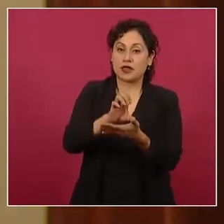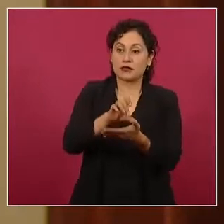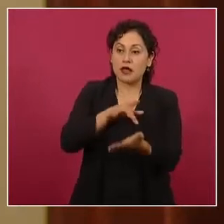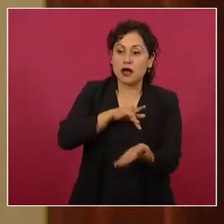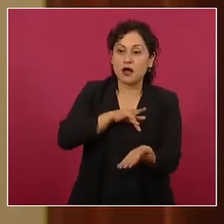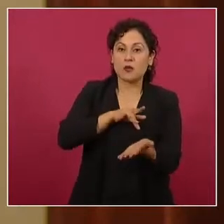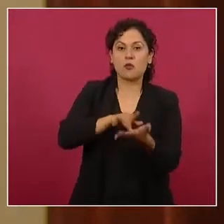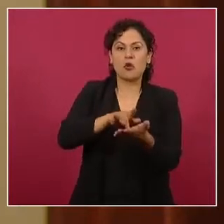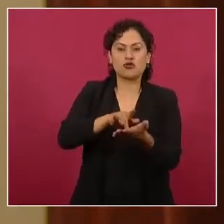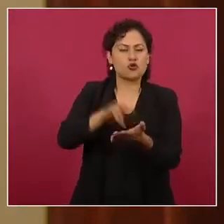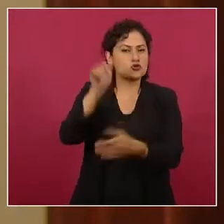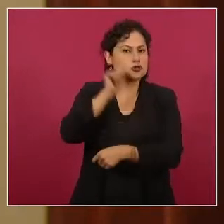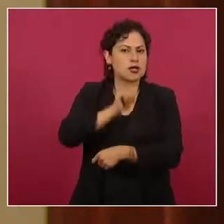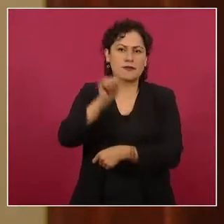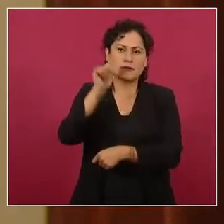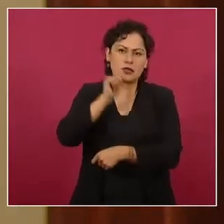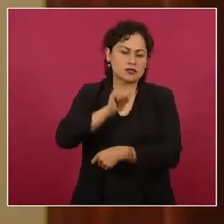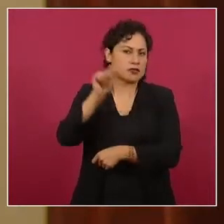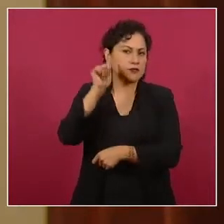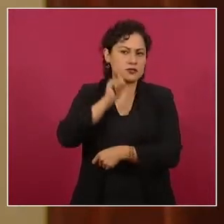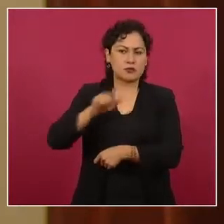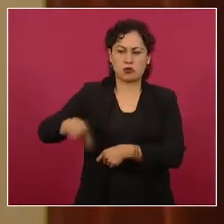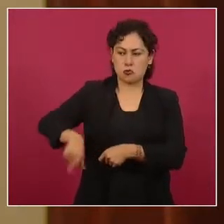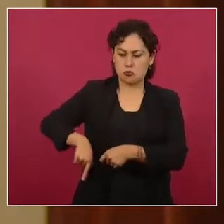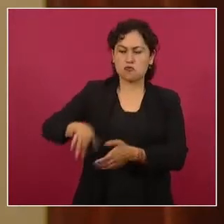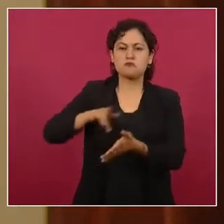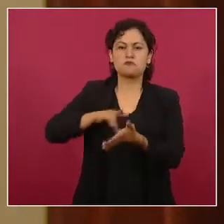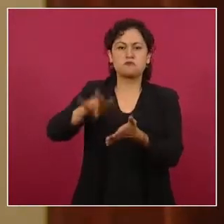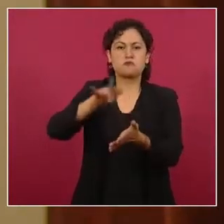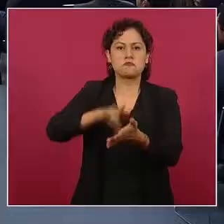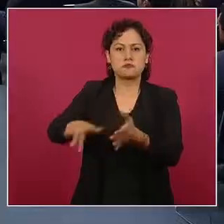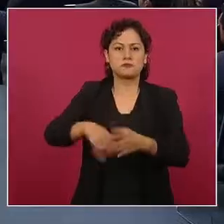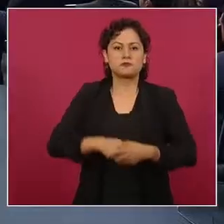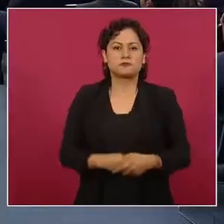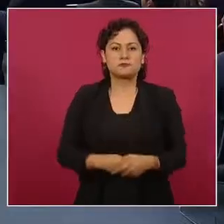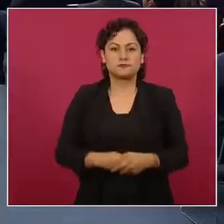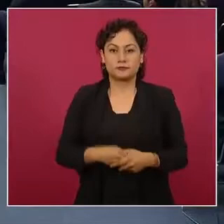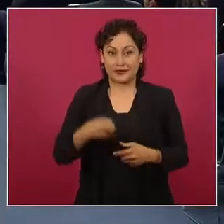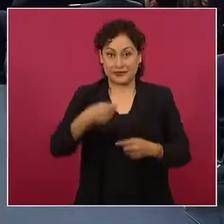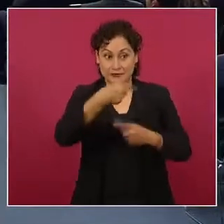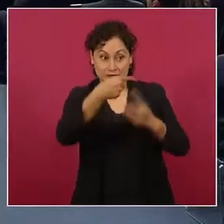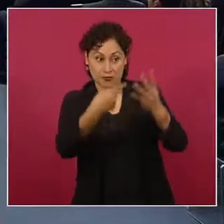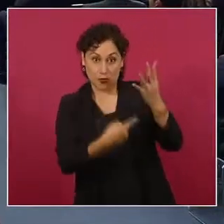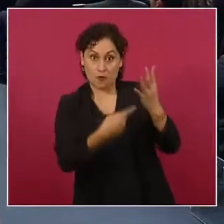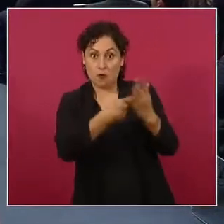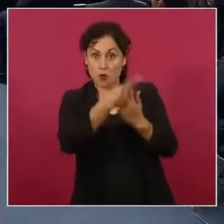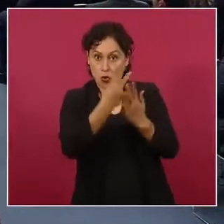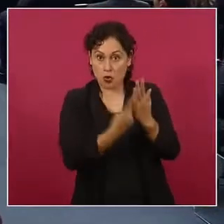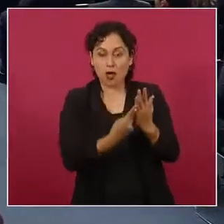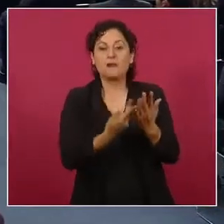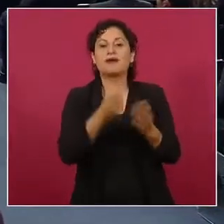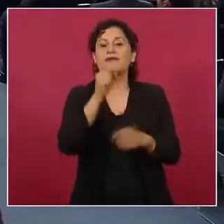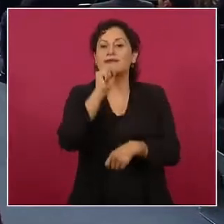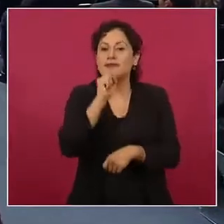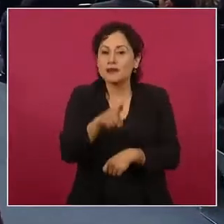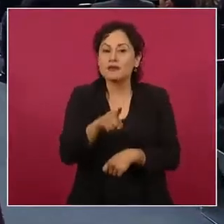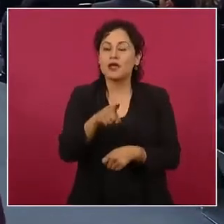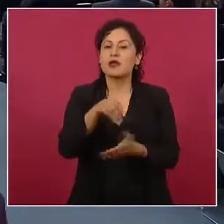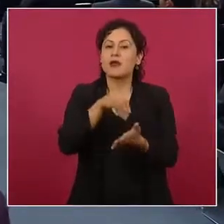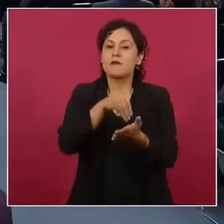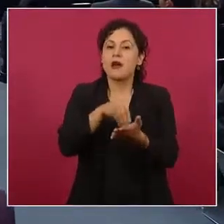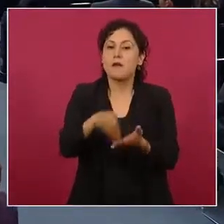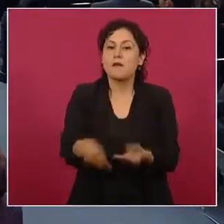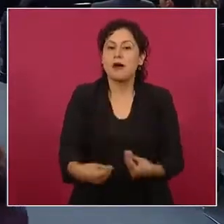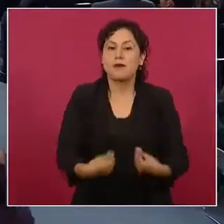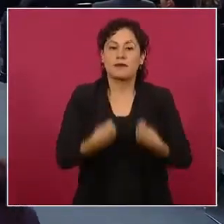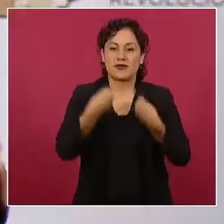apoyo permanente por parte del gobierno. Estos programas, además de Sembrando Vida, que ya hablaba el maestro